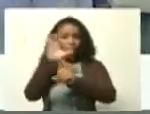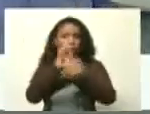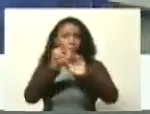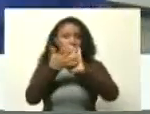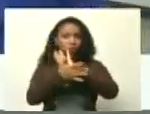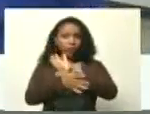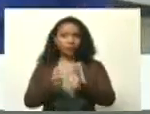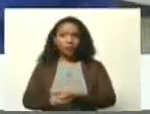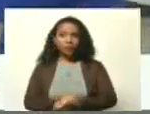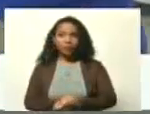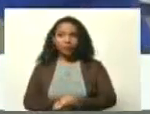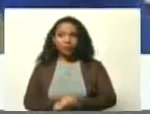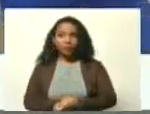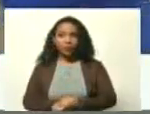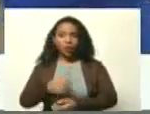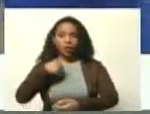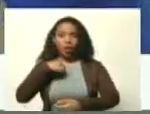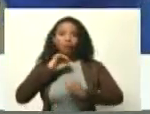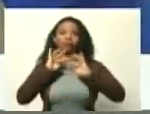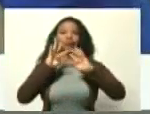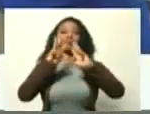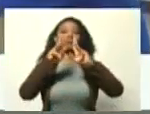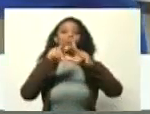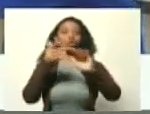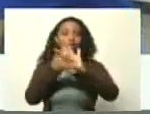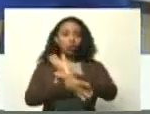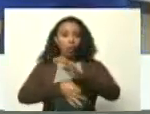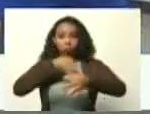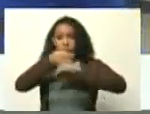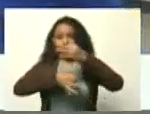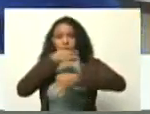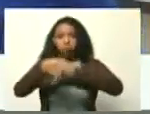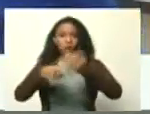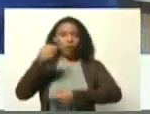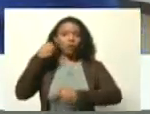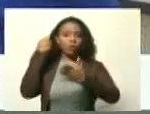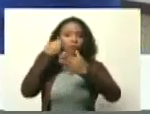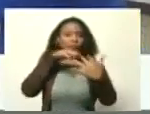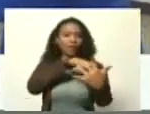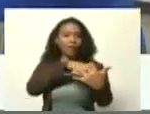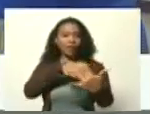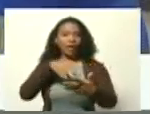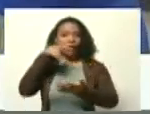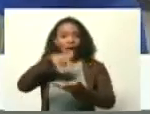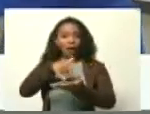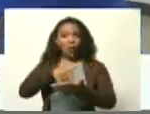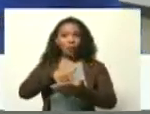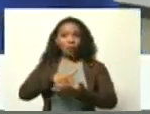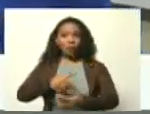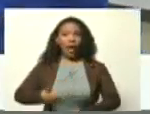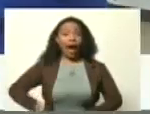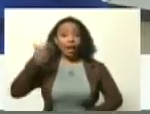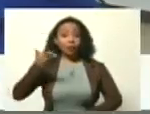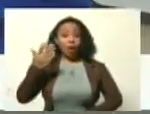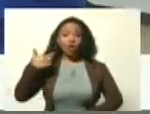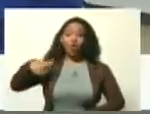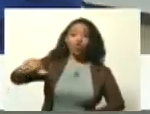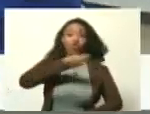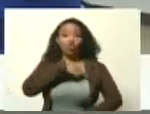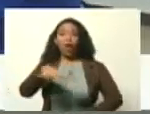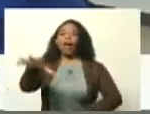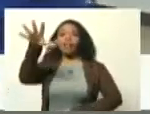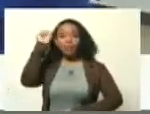El discurso de la batalla de Carabobo, parte de Simón Bolívar. Es importante que entendamos que